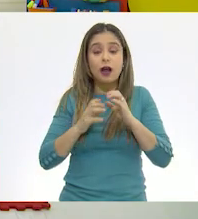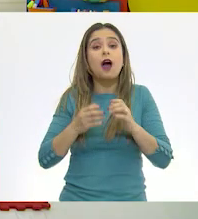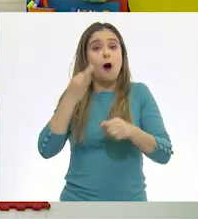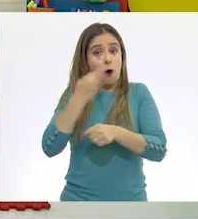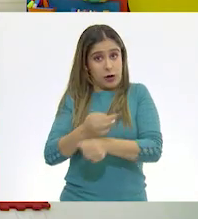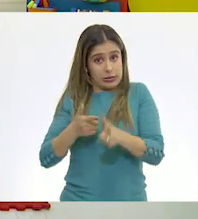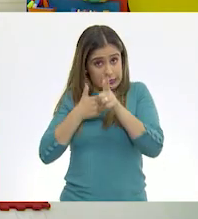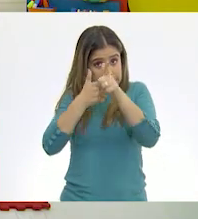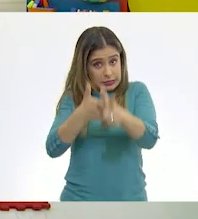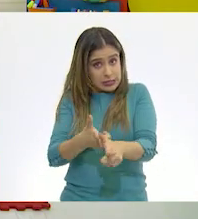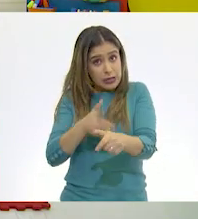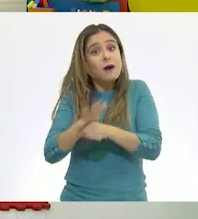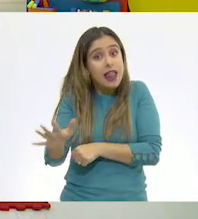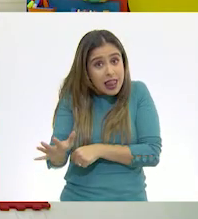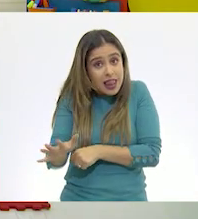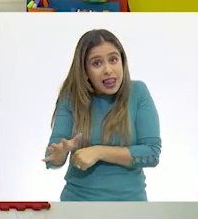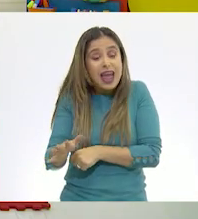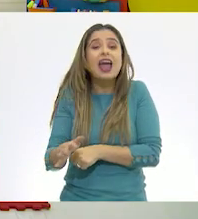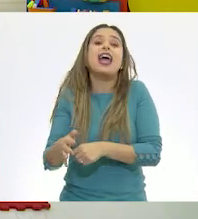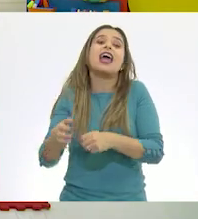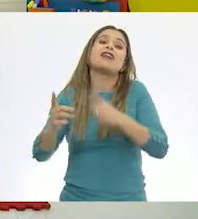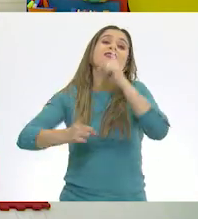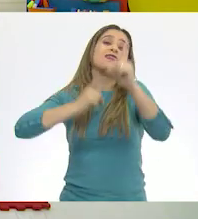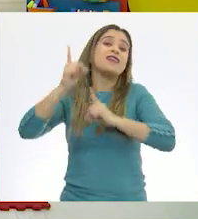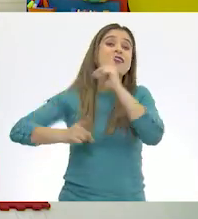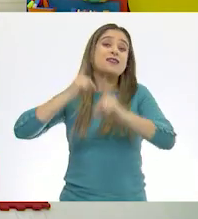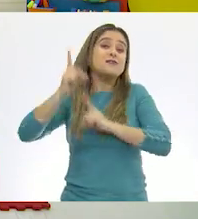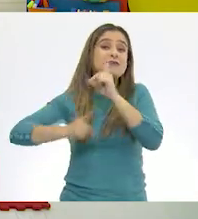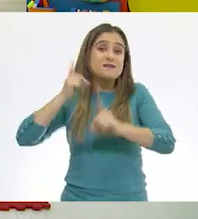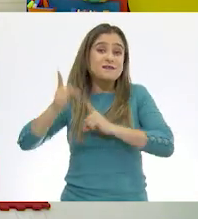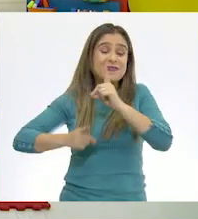continuamos con, ¿qué creen? ¡Educación física!